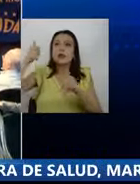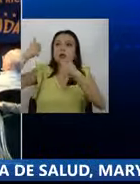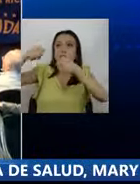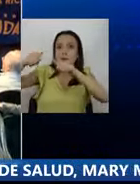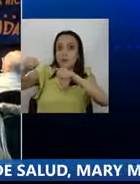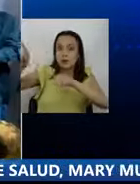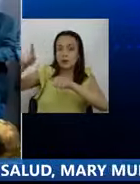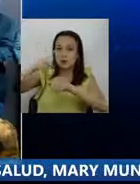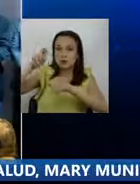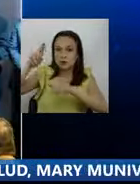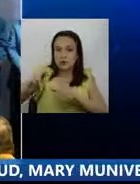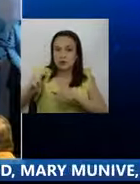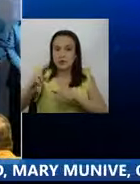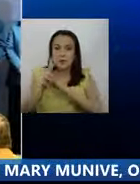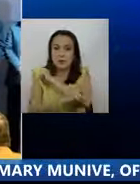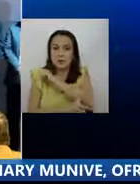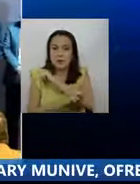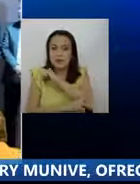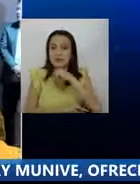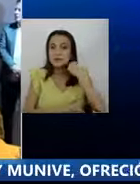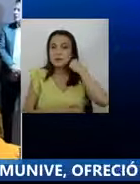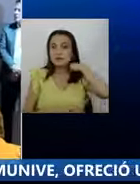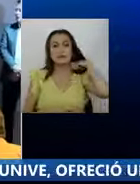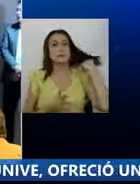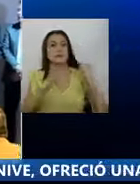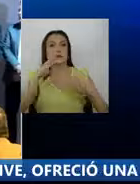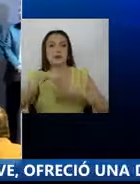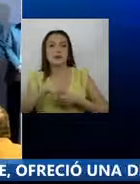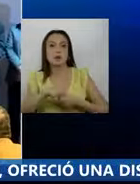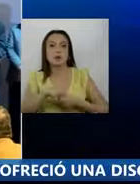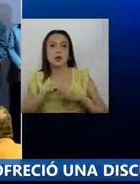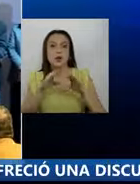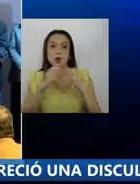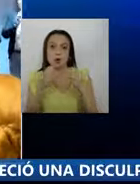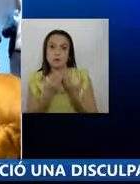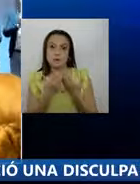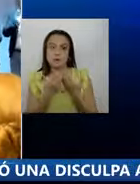Rica, como país integrante de una comunidad nacional, ha suscrito.